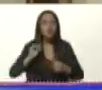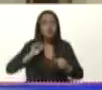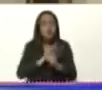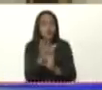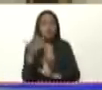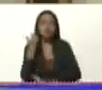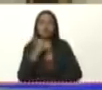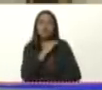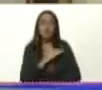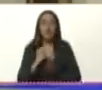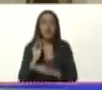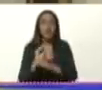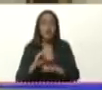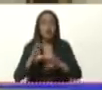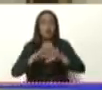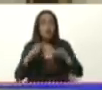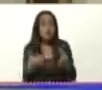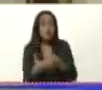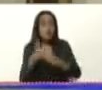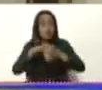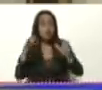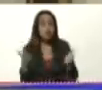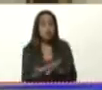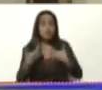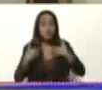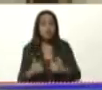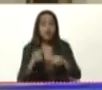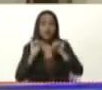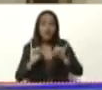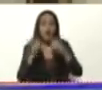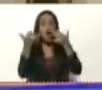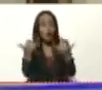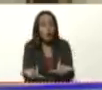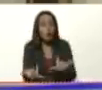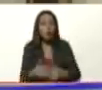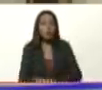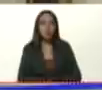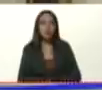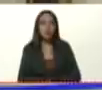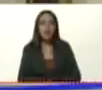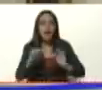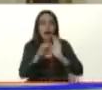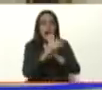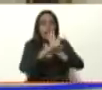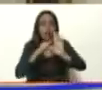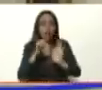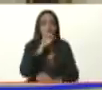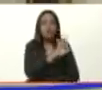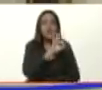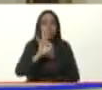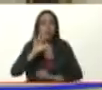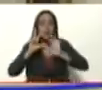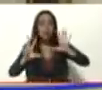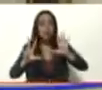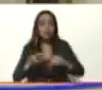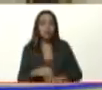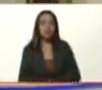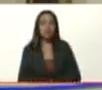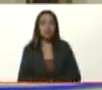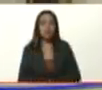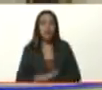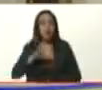mundial declarada por la Organización Mundial de la Salud. Por eso voy a proceder, de acuerdo al artículo 338,